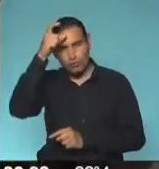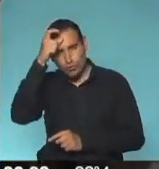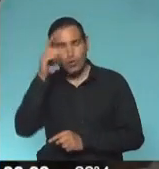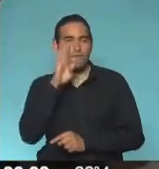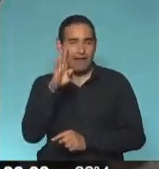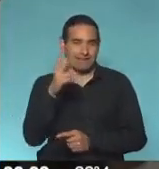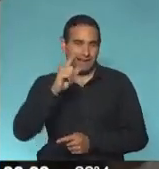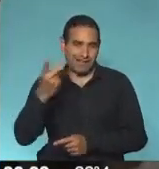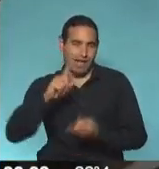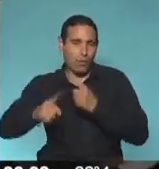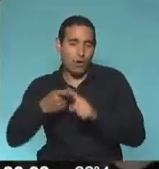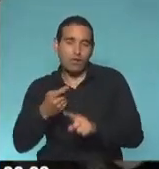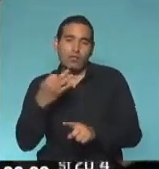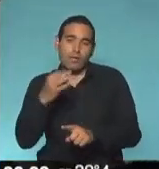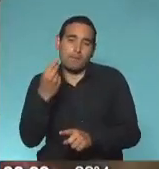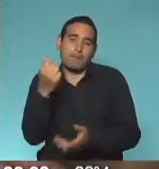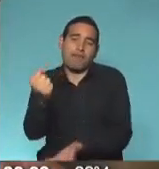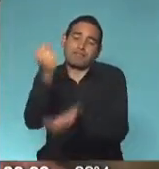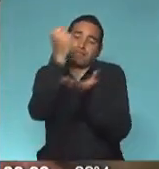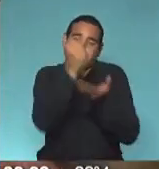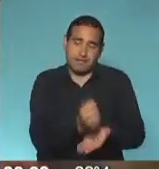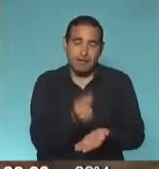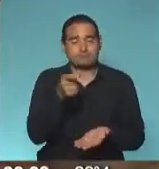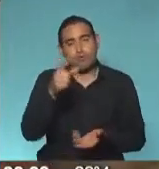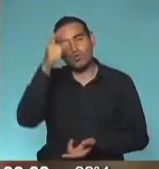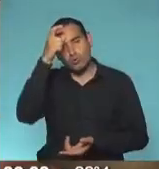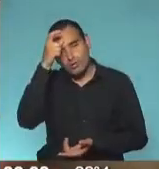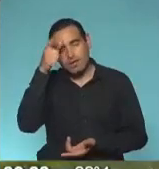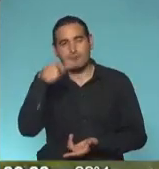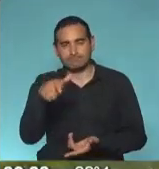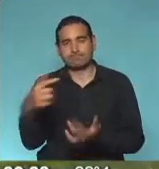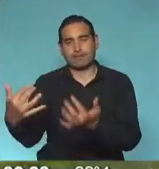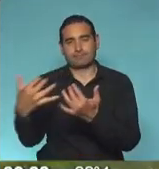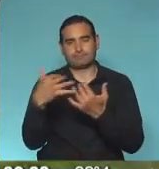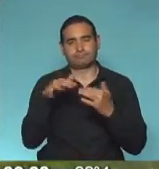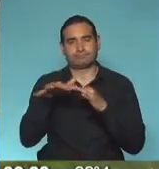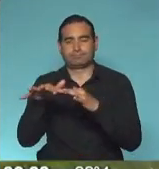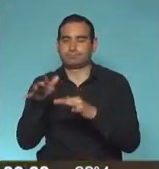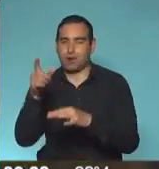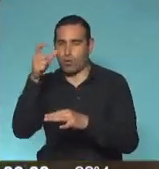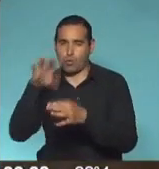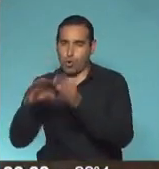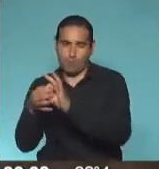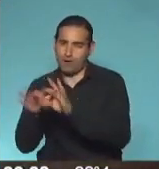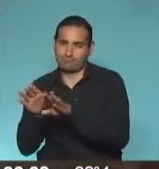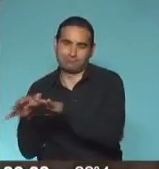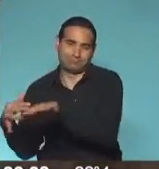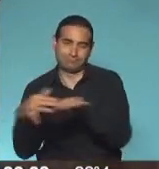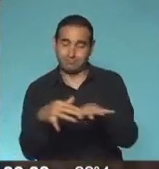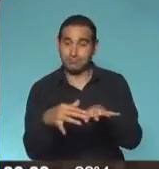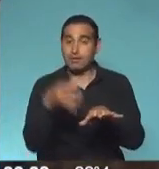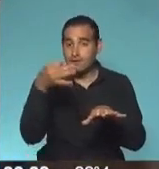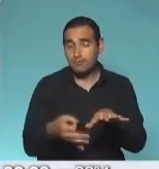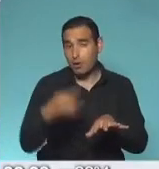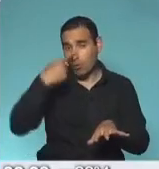el que, a cambio de una compensación económica, Turquía evita su flujo hacia Europa. Pero la última debacle electoral del Partido